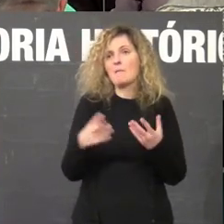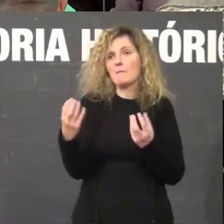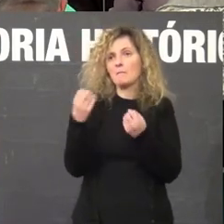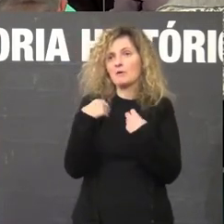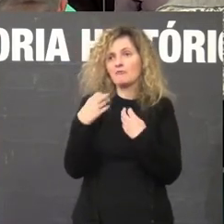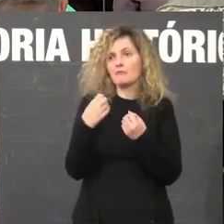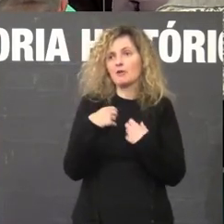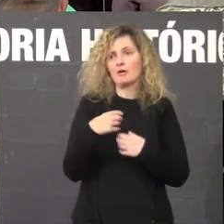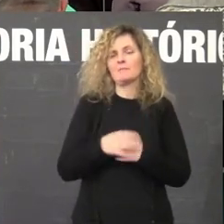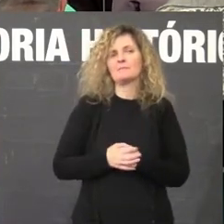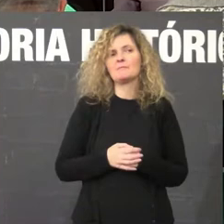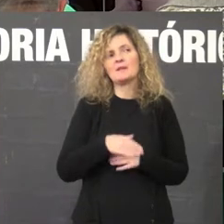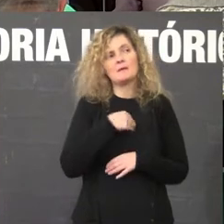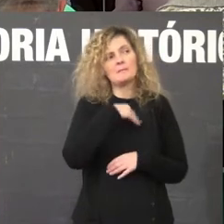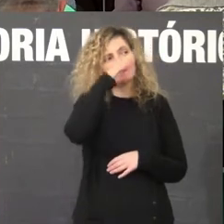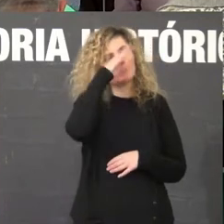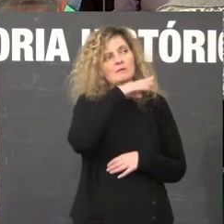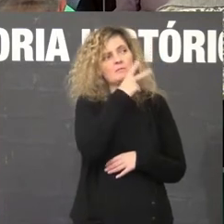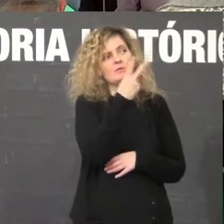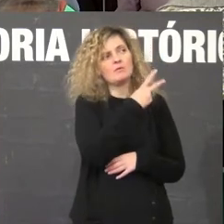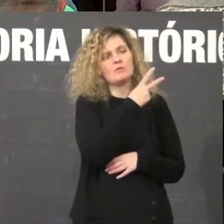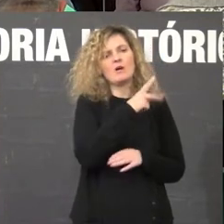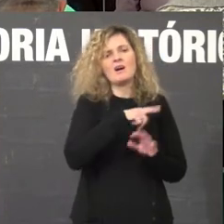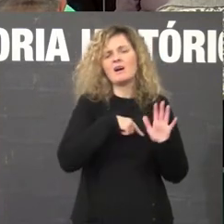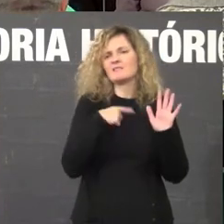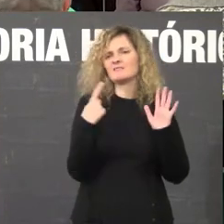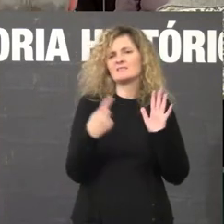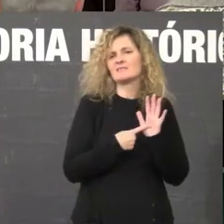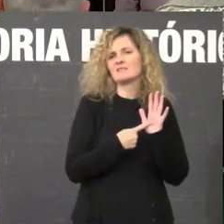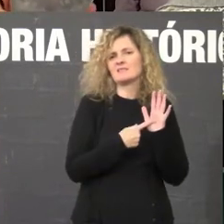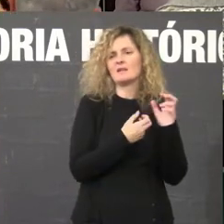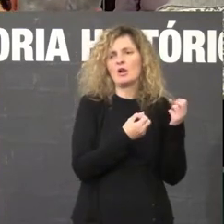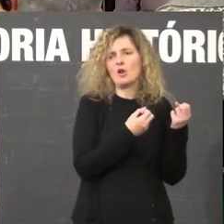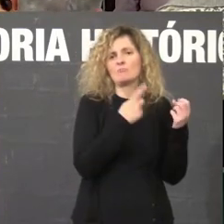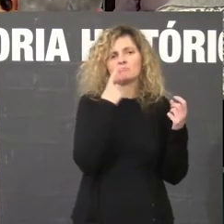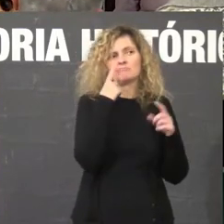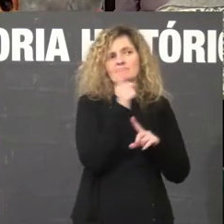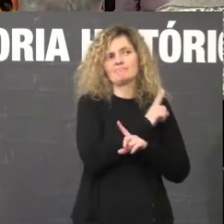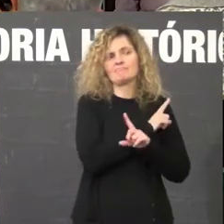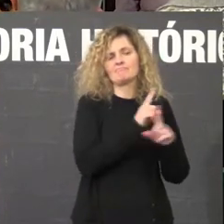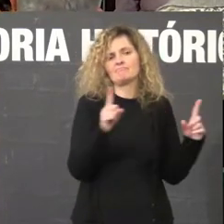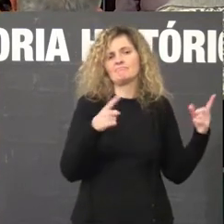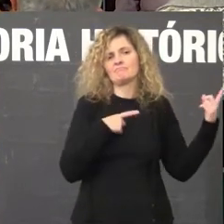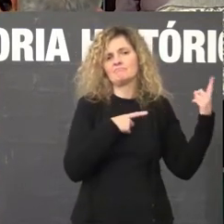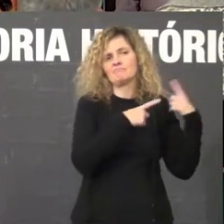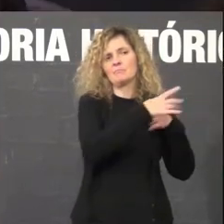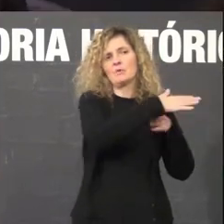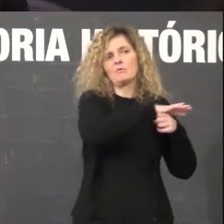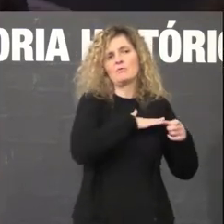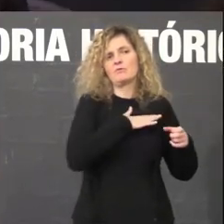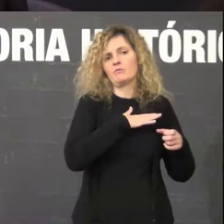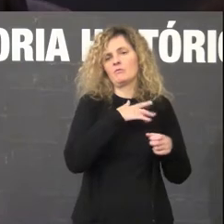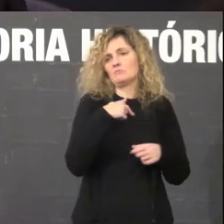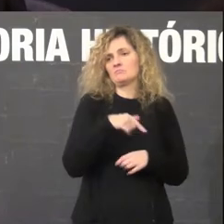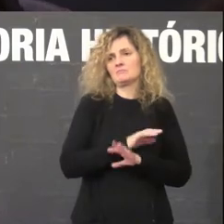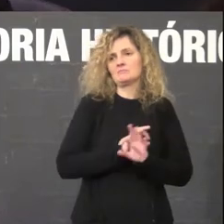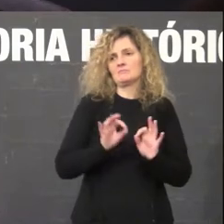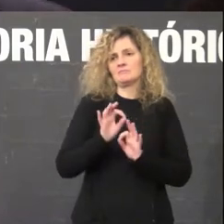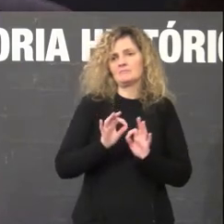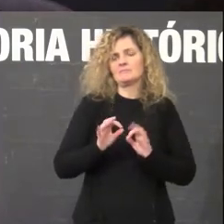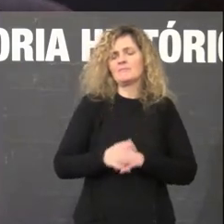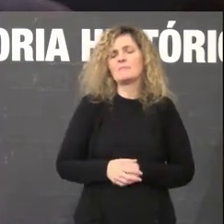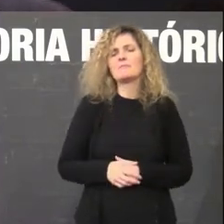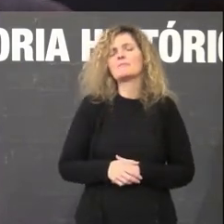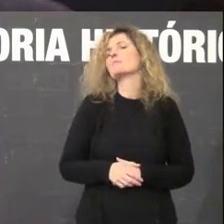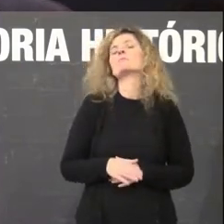informei. Pero meus pais, en absoluto, non teñen nada que ver con... O sea, non me influíron en ese aspecto.